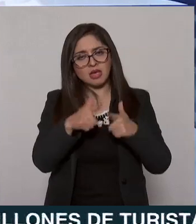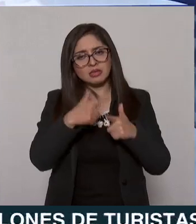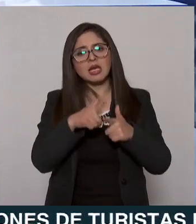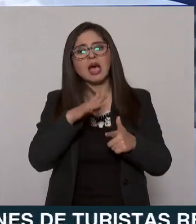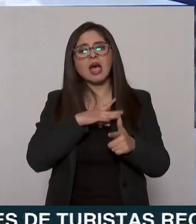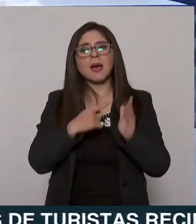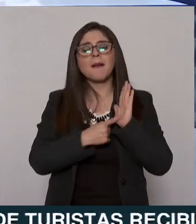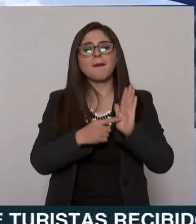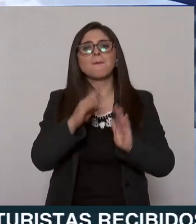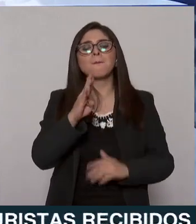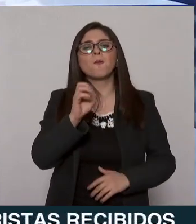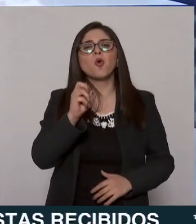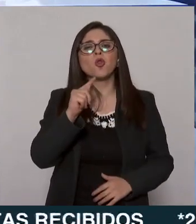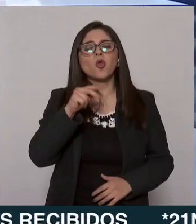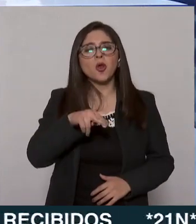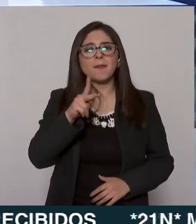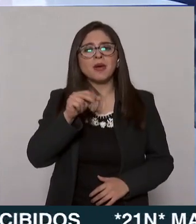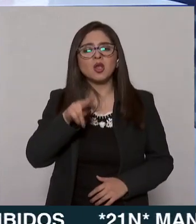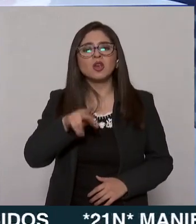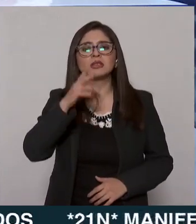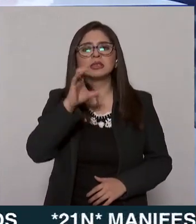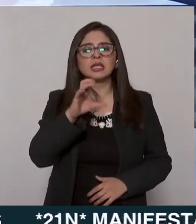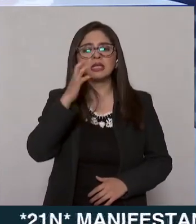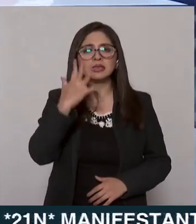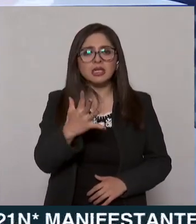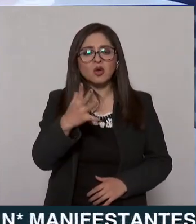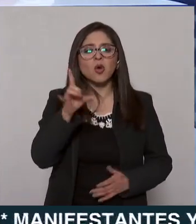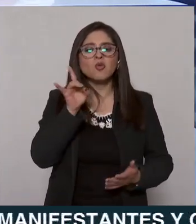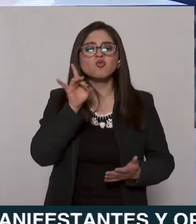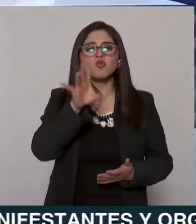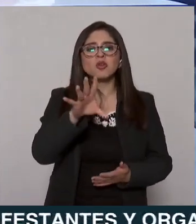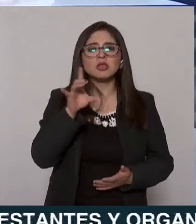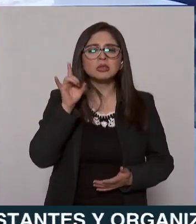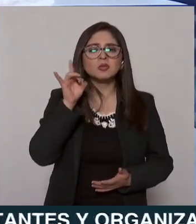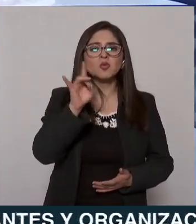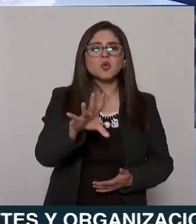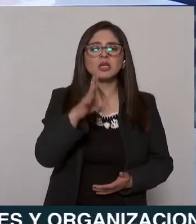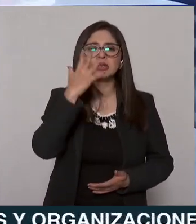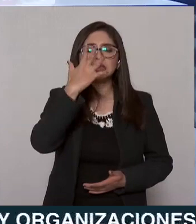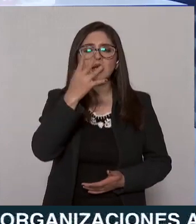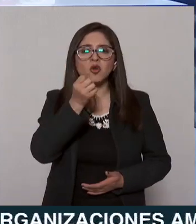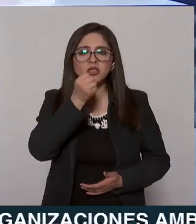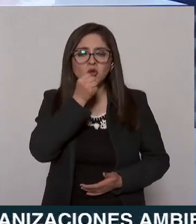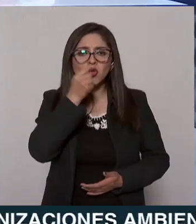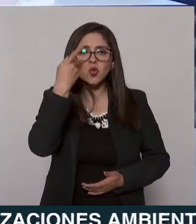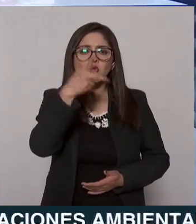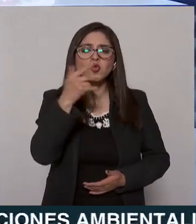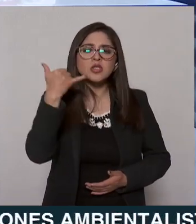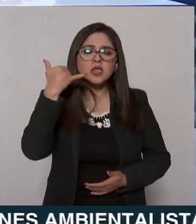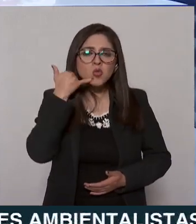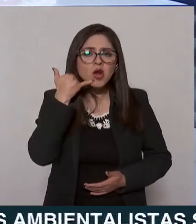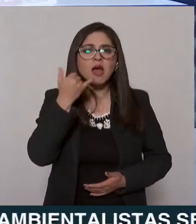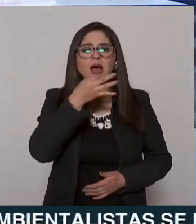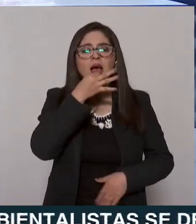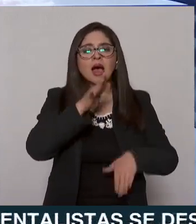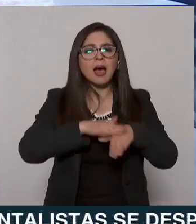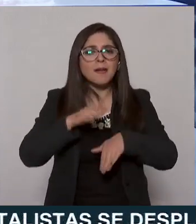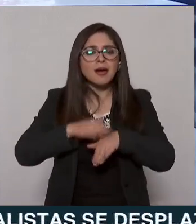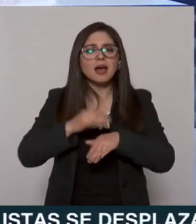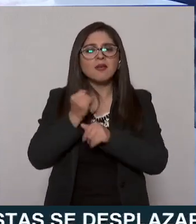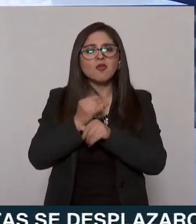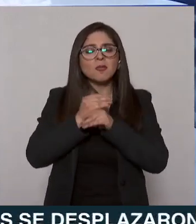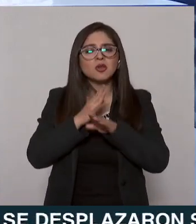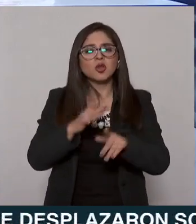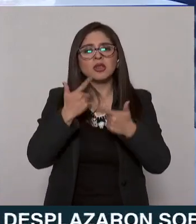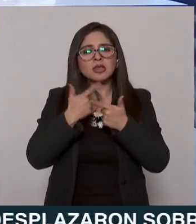hace es mostrar al C5, mandar la ubicación cada 5 segundos de tu dispositivo y decirle los datos del taxista y